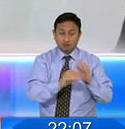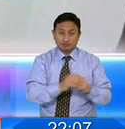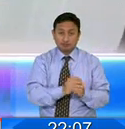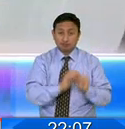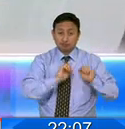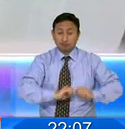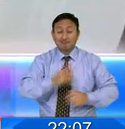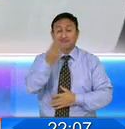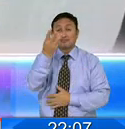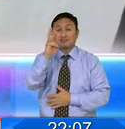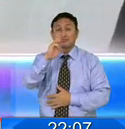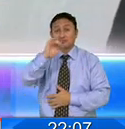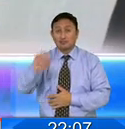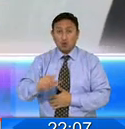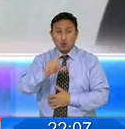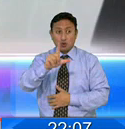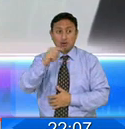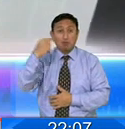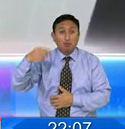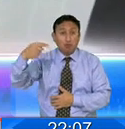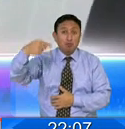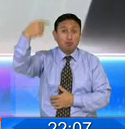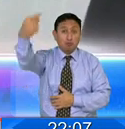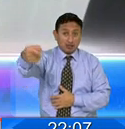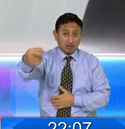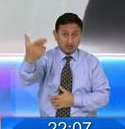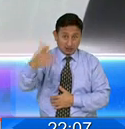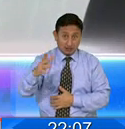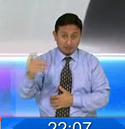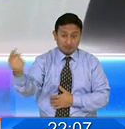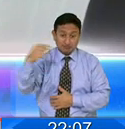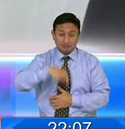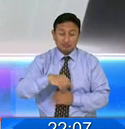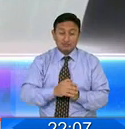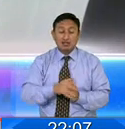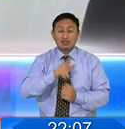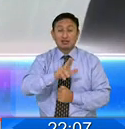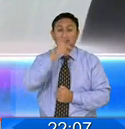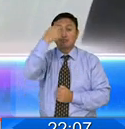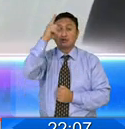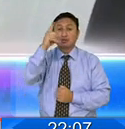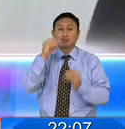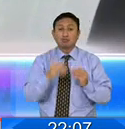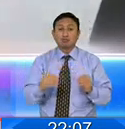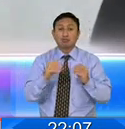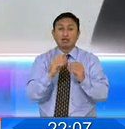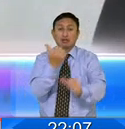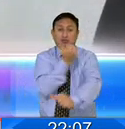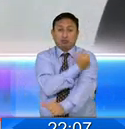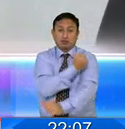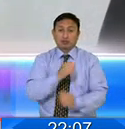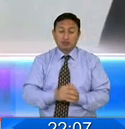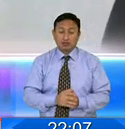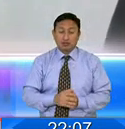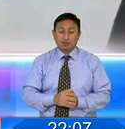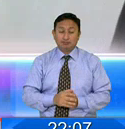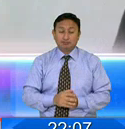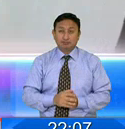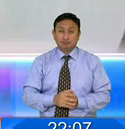el 16 de julio, es decir, pasado mañana, nos llegarán 3 millones más de vacunas. Por lo